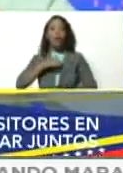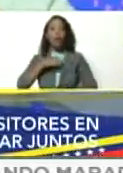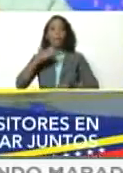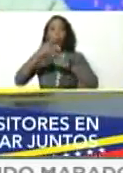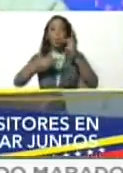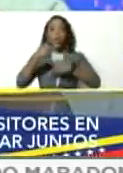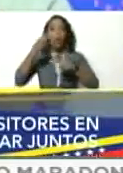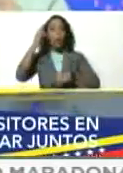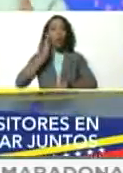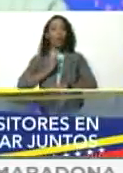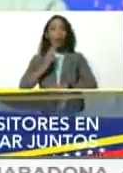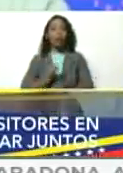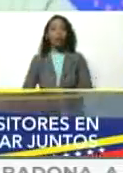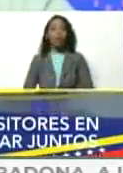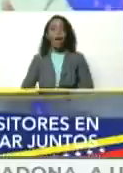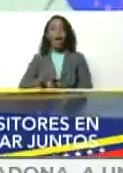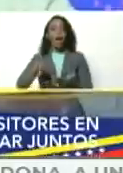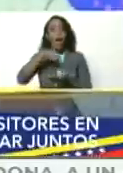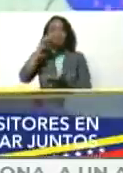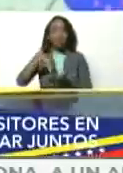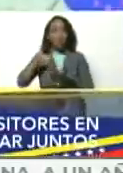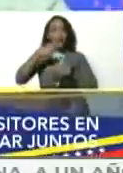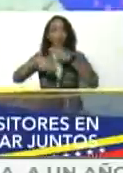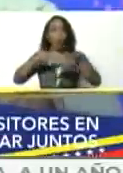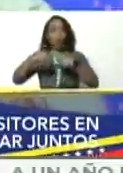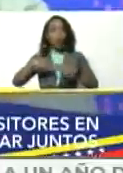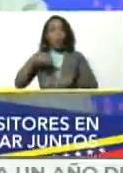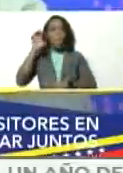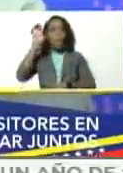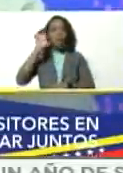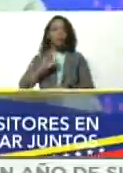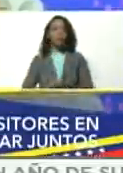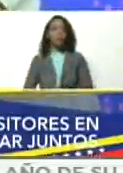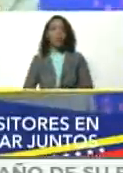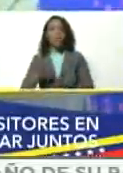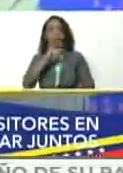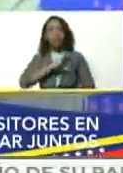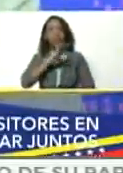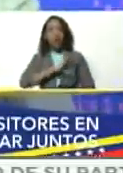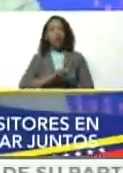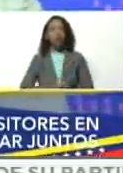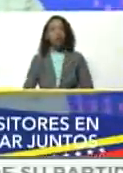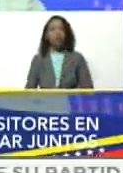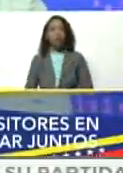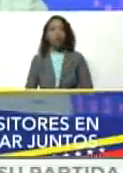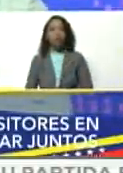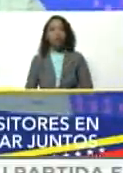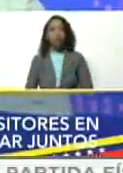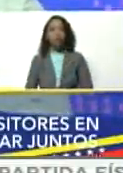política bolivariana, nacionalista, revolucionaria, patriota, socialista.